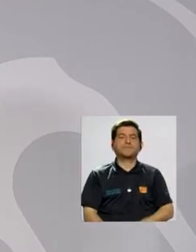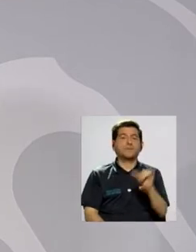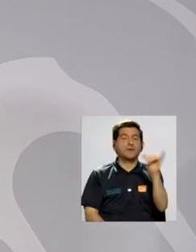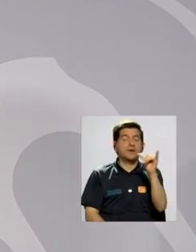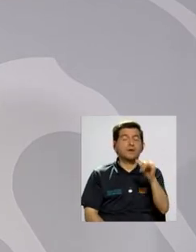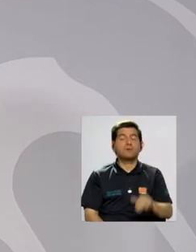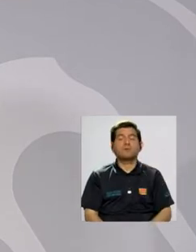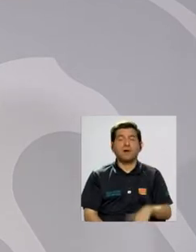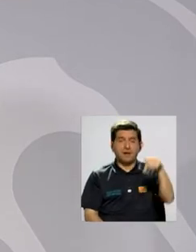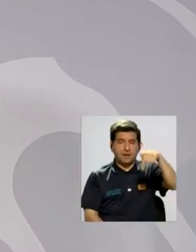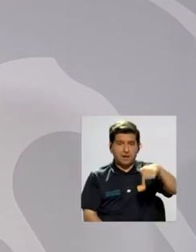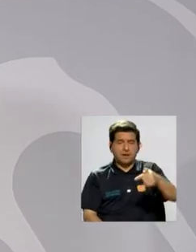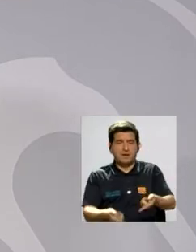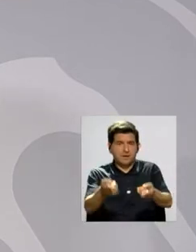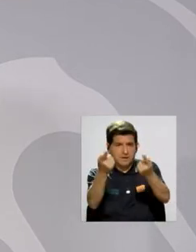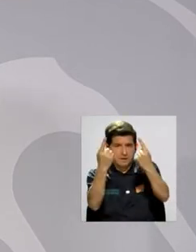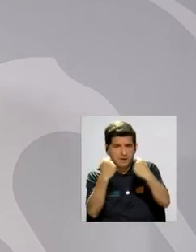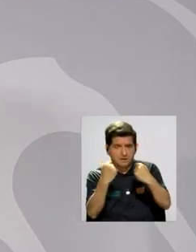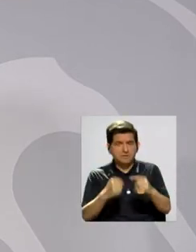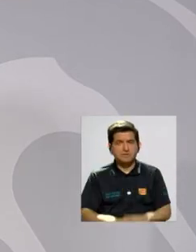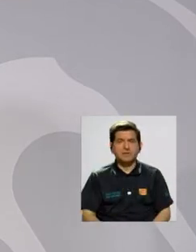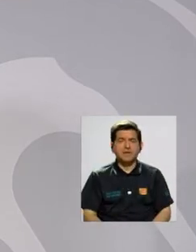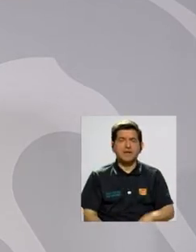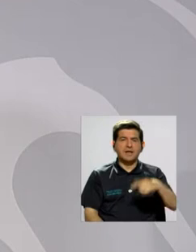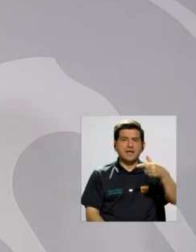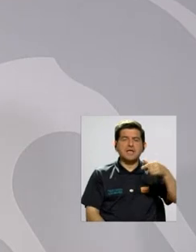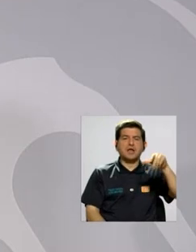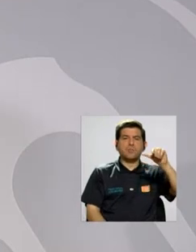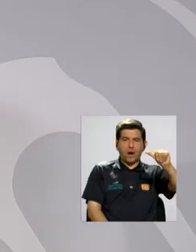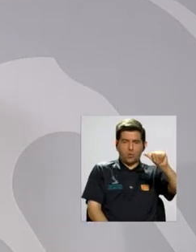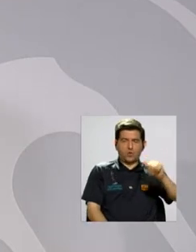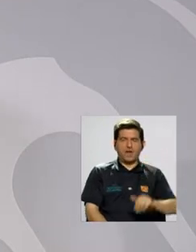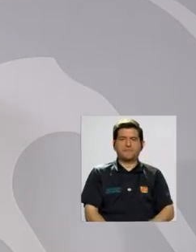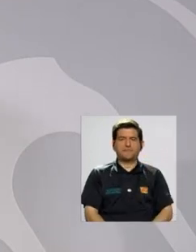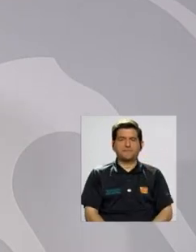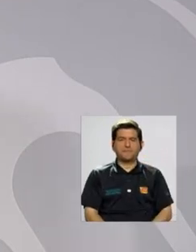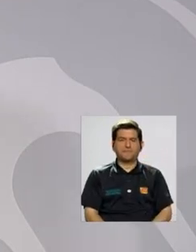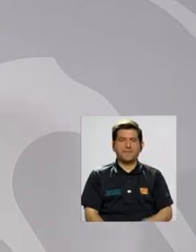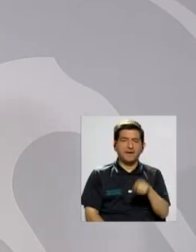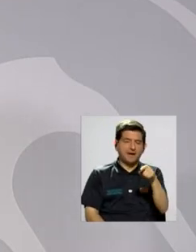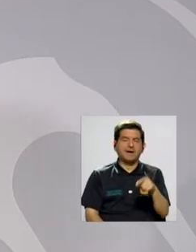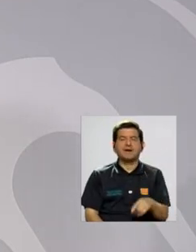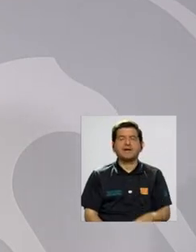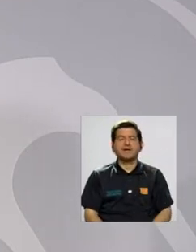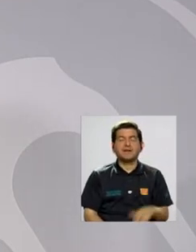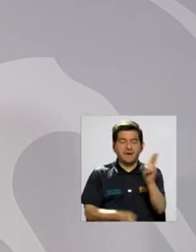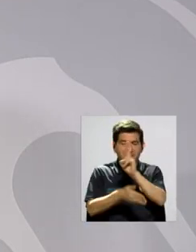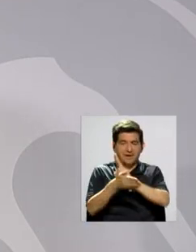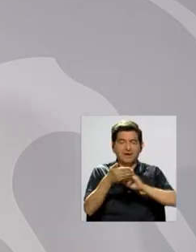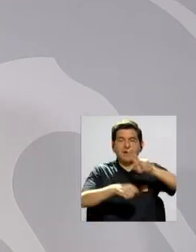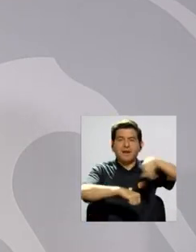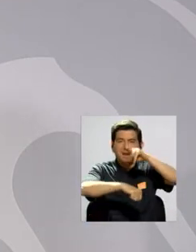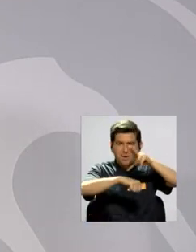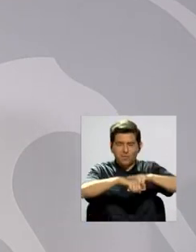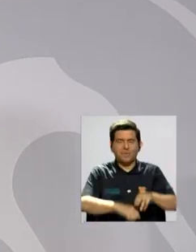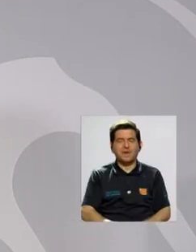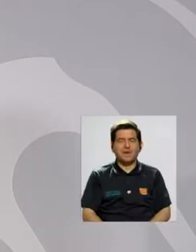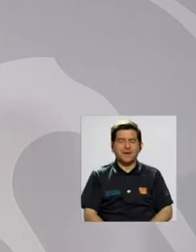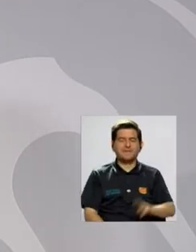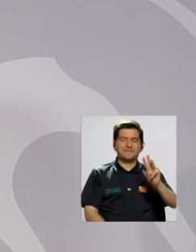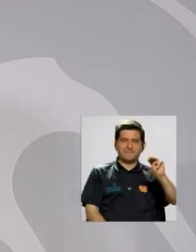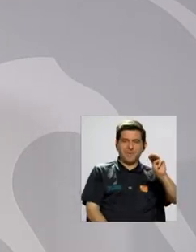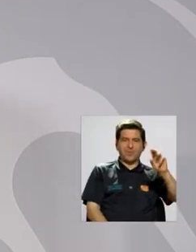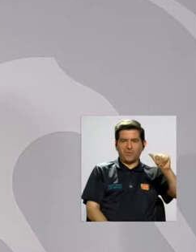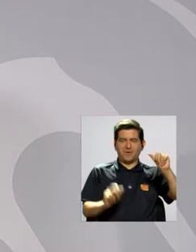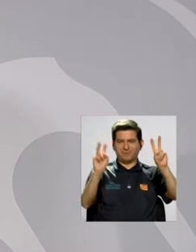vamos a contar, por supuesto, con, en este caso, Guillermo Acuña, que le llamamos cariñosamente en la Universidad Nacional Memito Acuña.